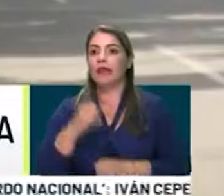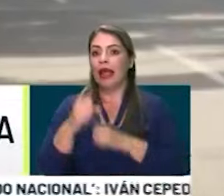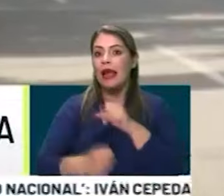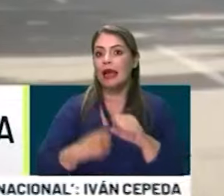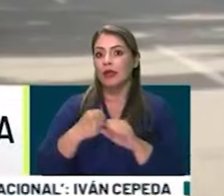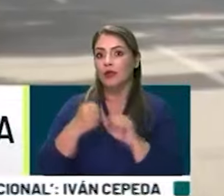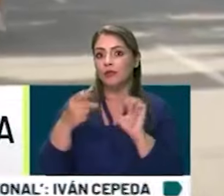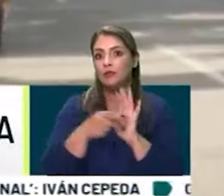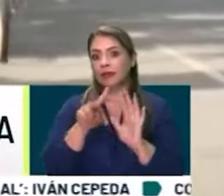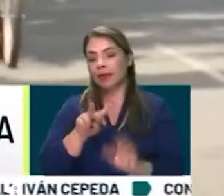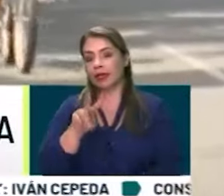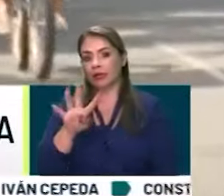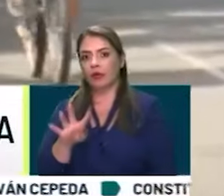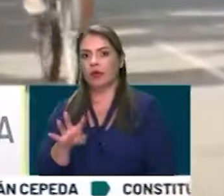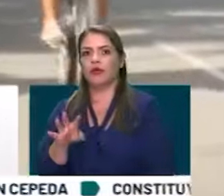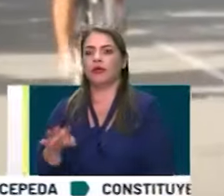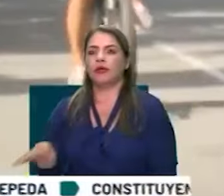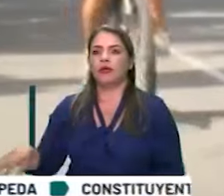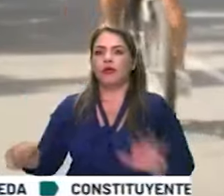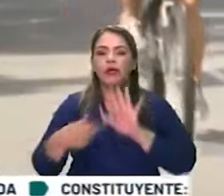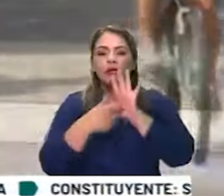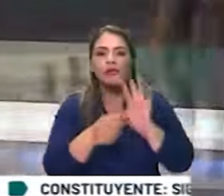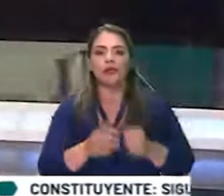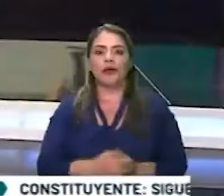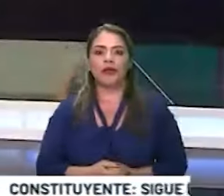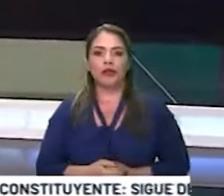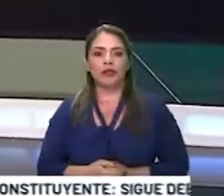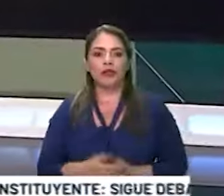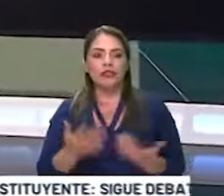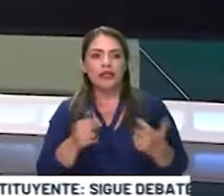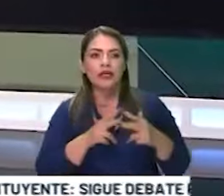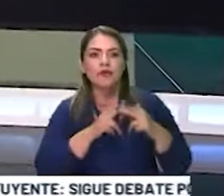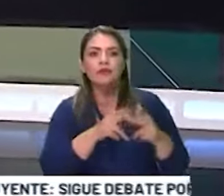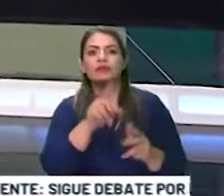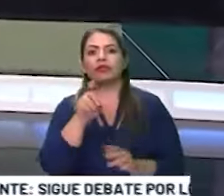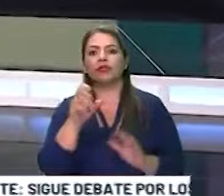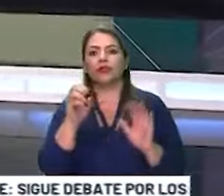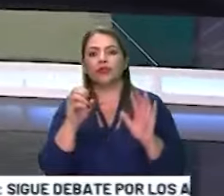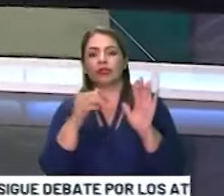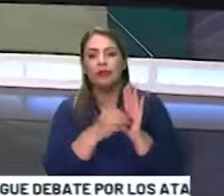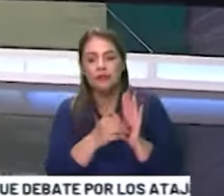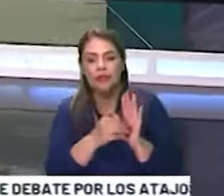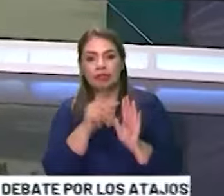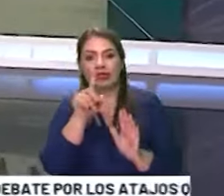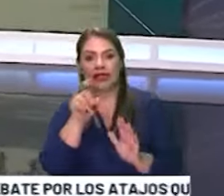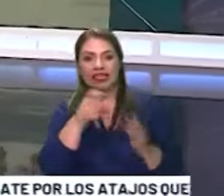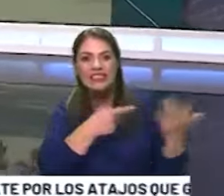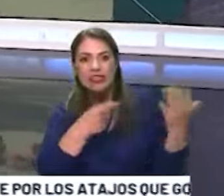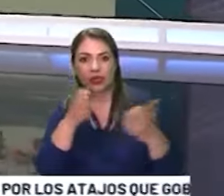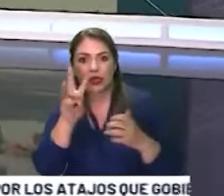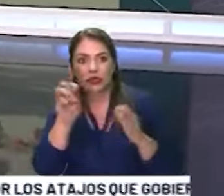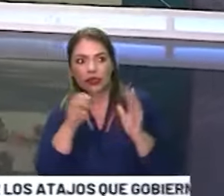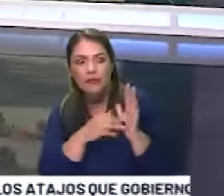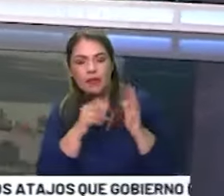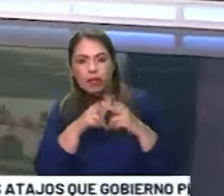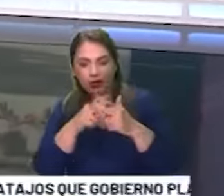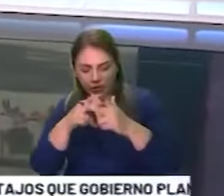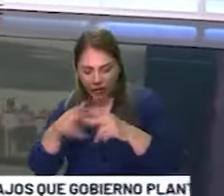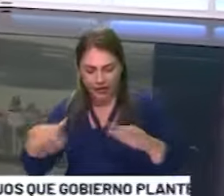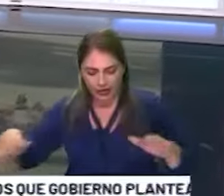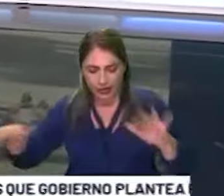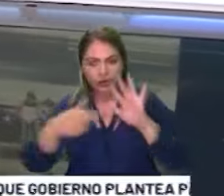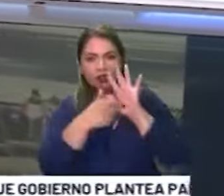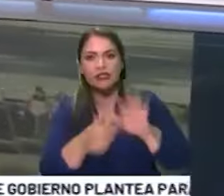generado más de 680 mil préstamos en las más de 103 sedes que tiene el sistema en cicla en el